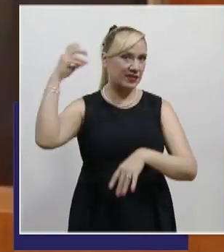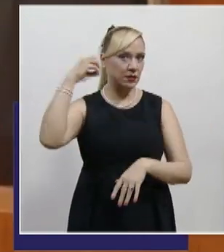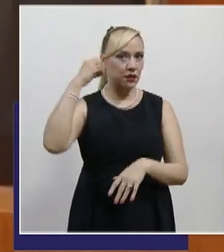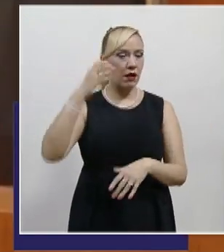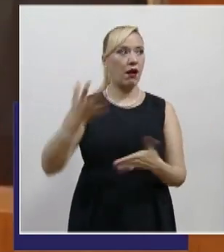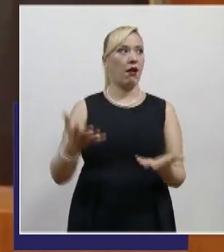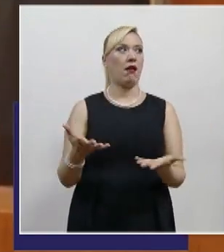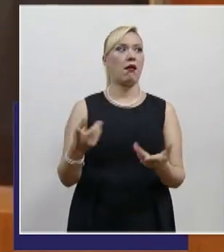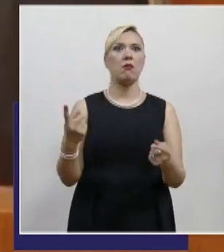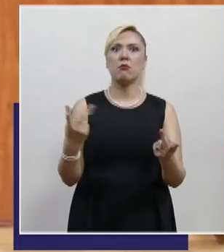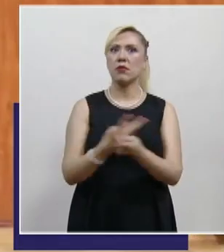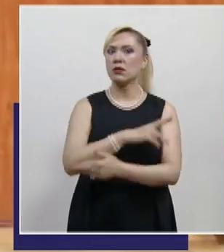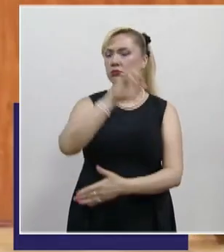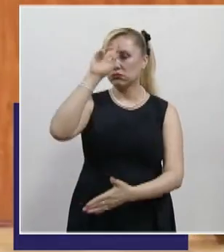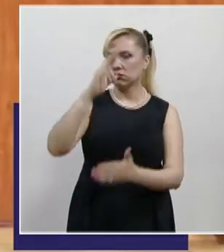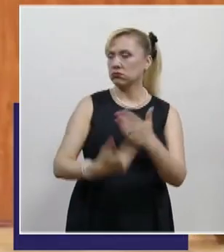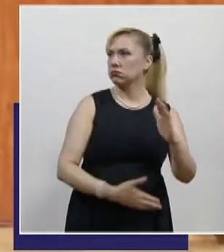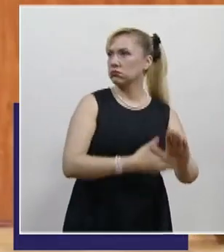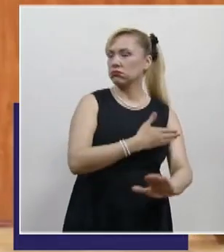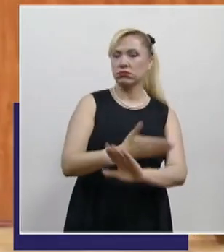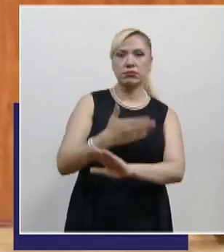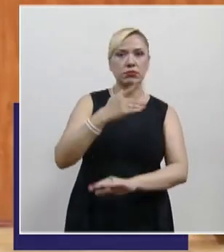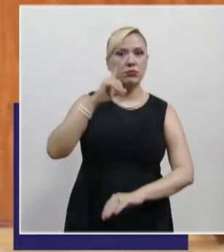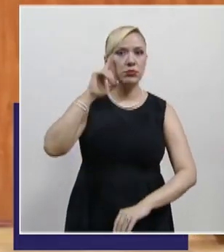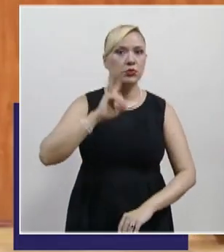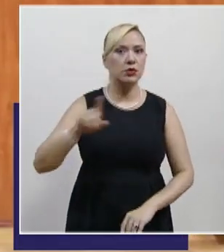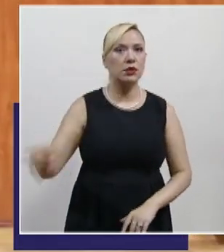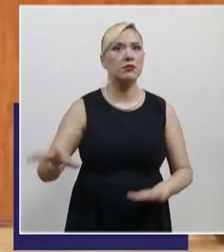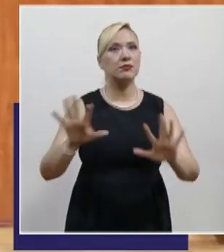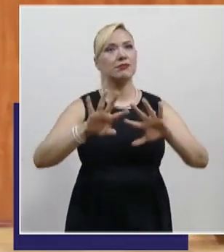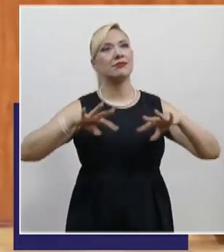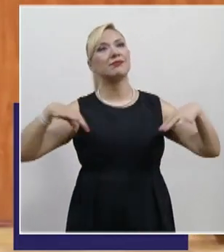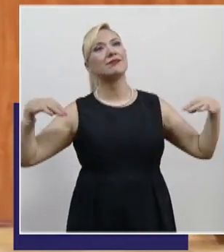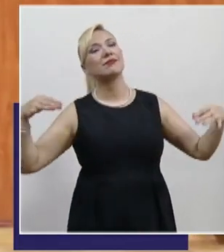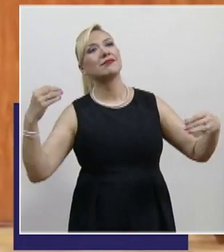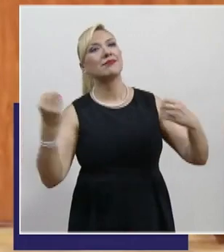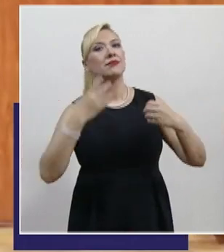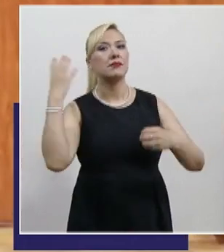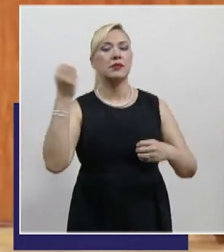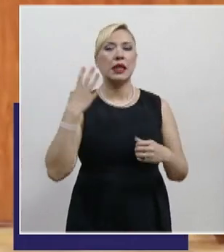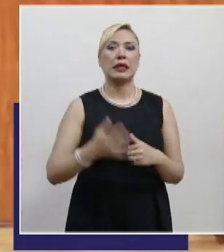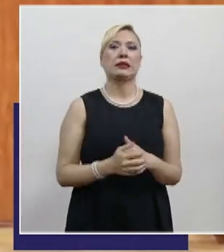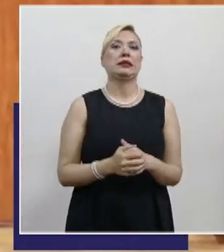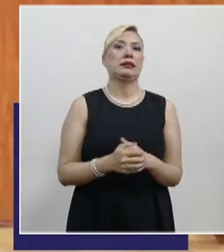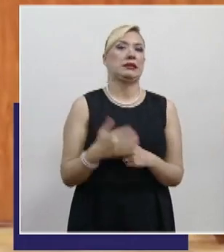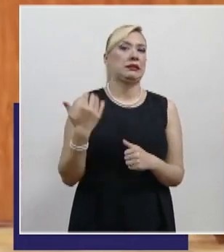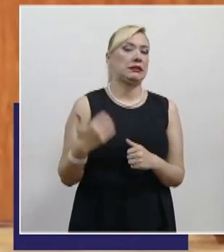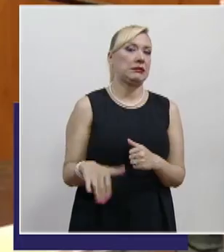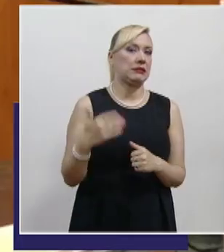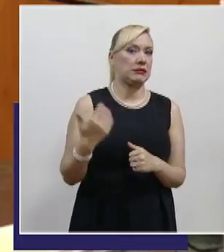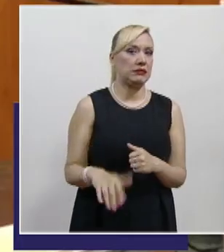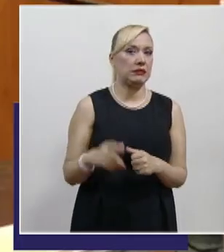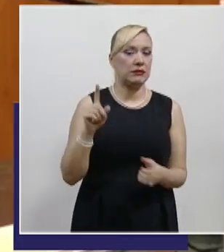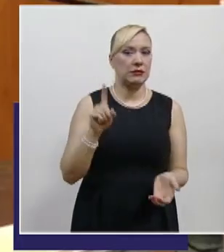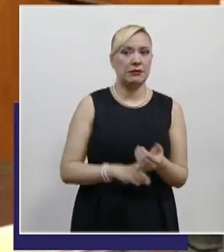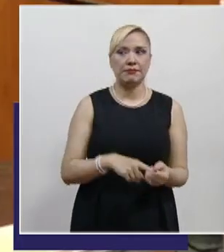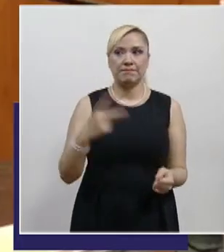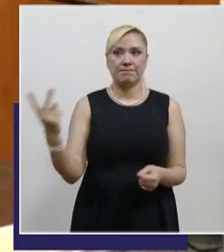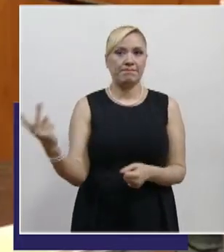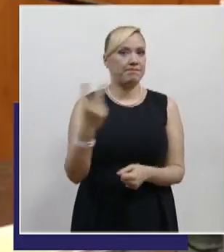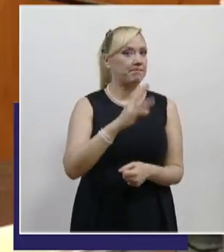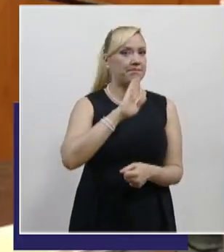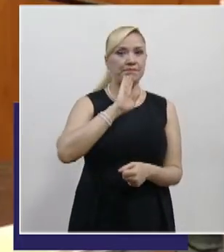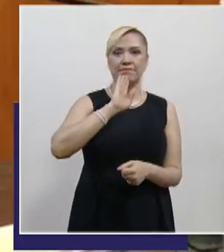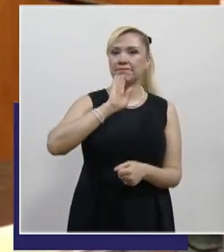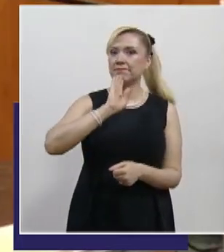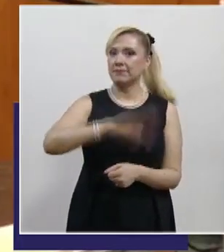sesión de cabildo. Lo anterior, tal como lo había ordenado el Tribunal Electoral local, luego de acreditar que ambos actores incurrieron en obstrucción